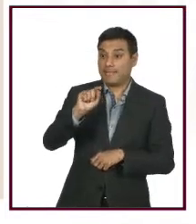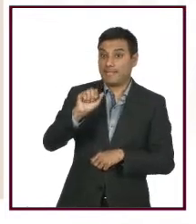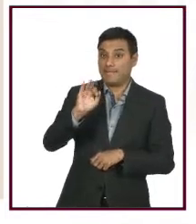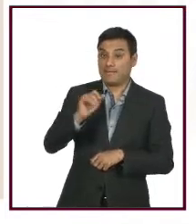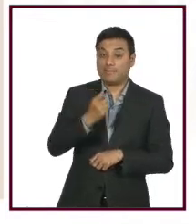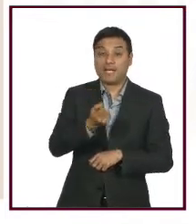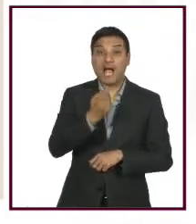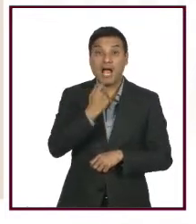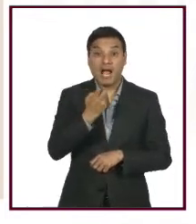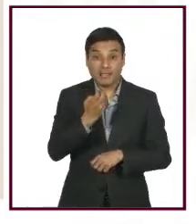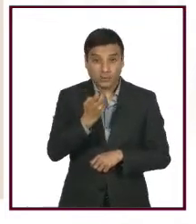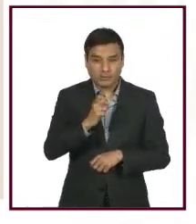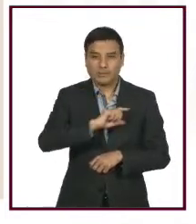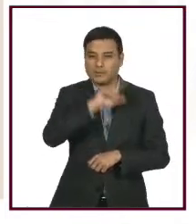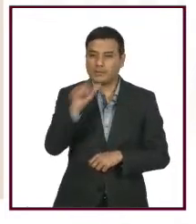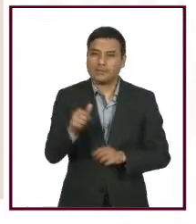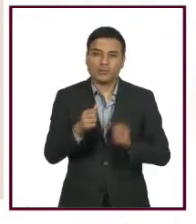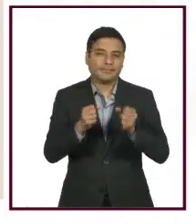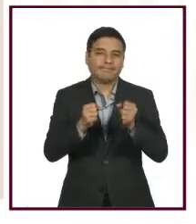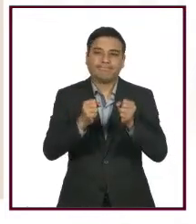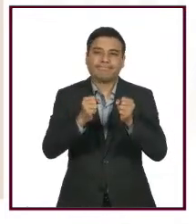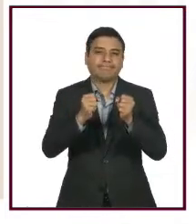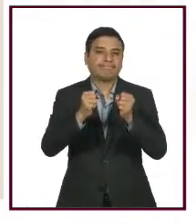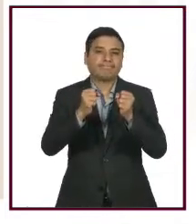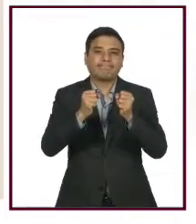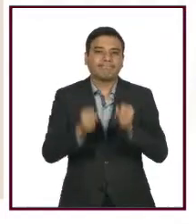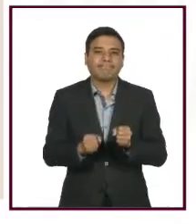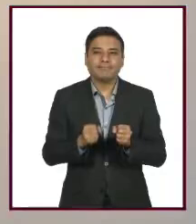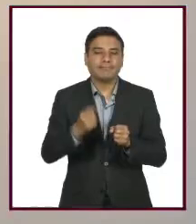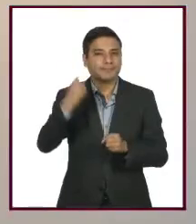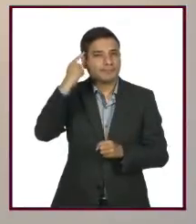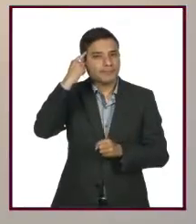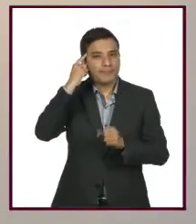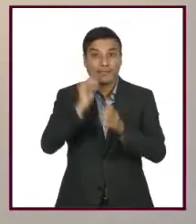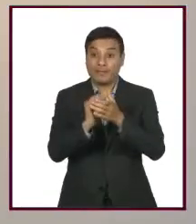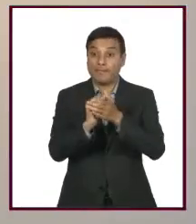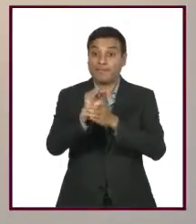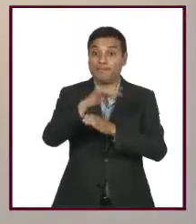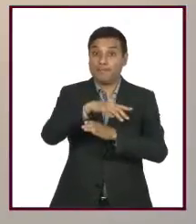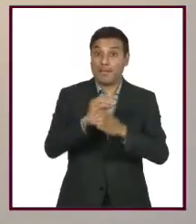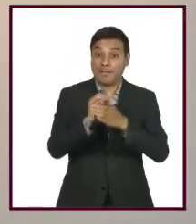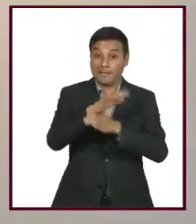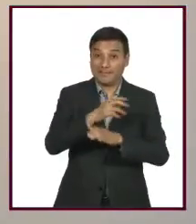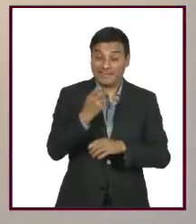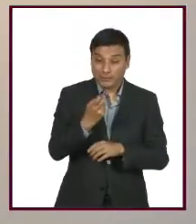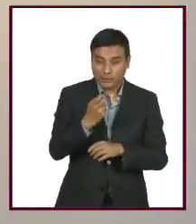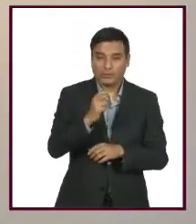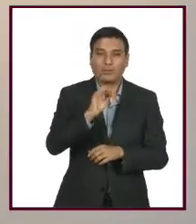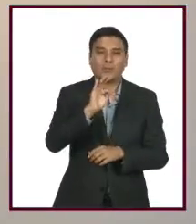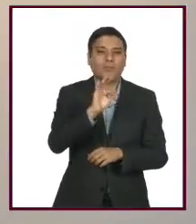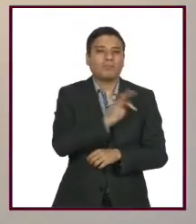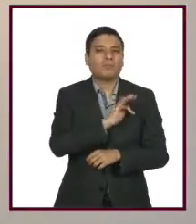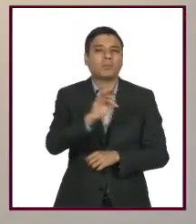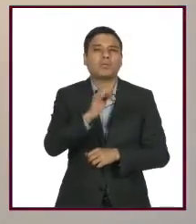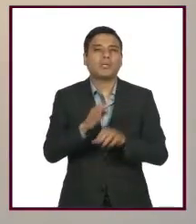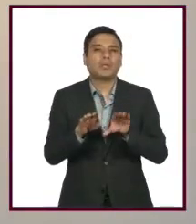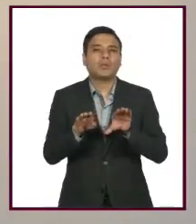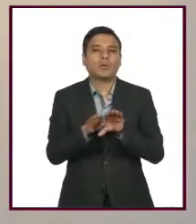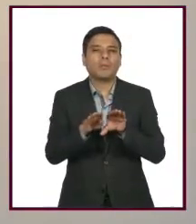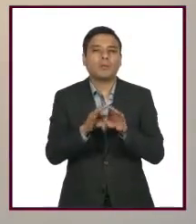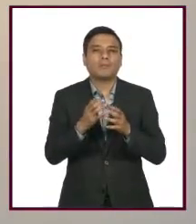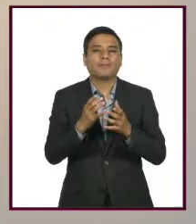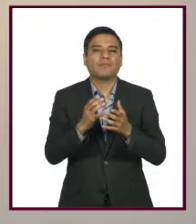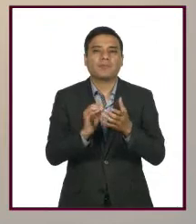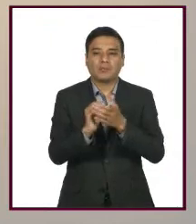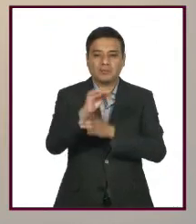hace que también estos receptores y esta liberación pueda generar a la larga también pues que haya una deficiencia de estos